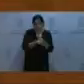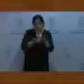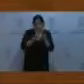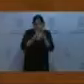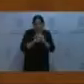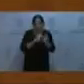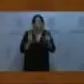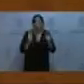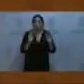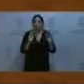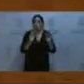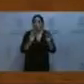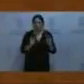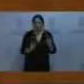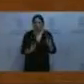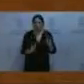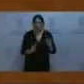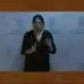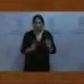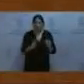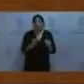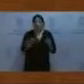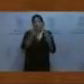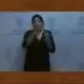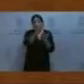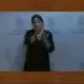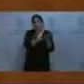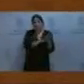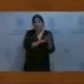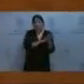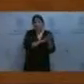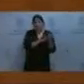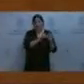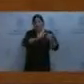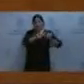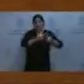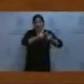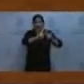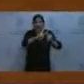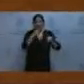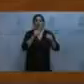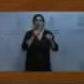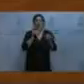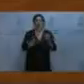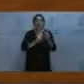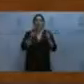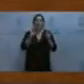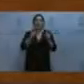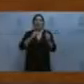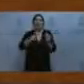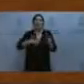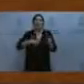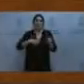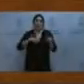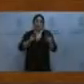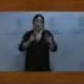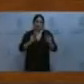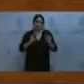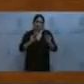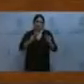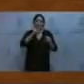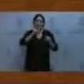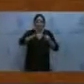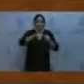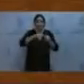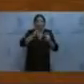Formación. Se descubrió por un informe de la sindicatura un contrato de formación de 90.000 euros a un funcionario del Principado en unos cursos que no se sabe ni